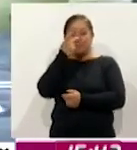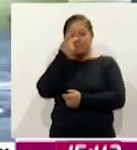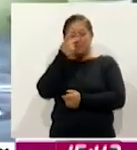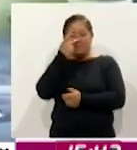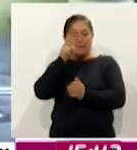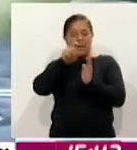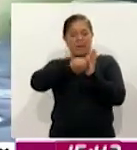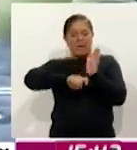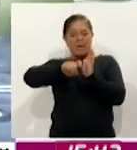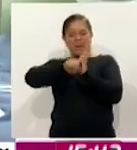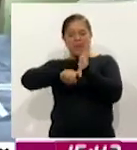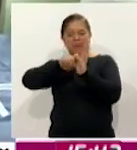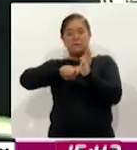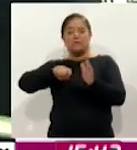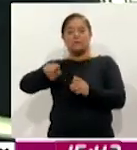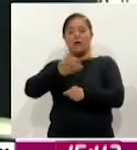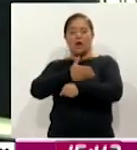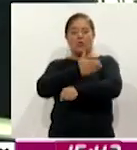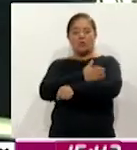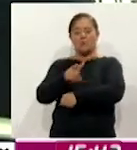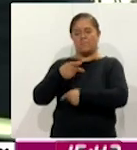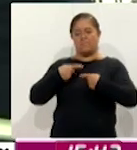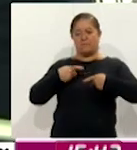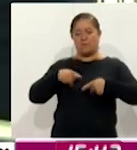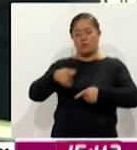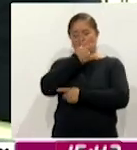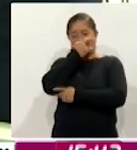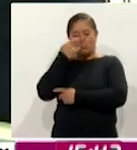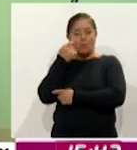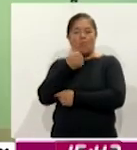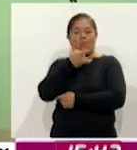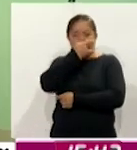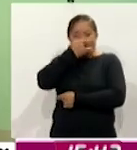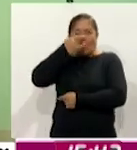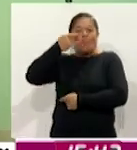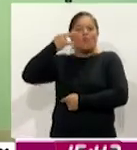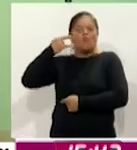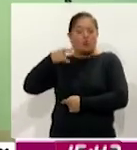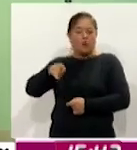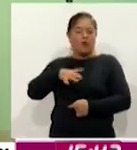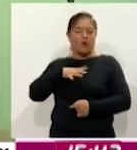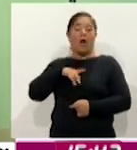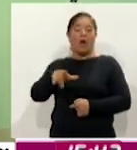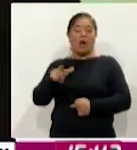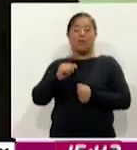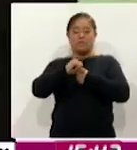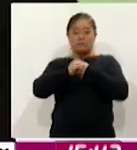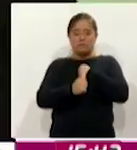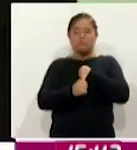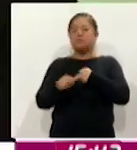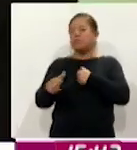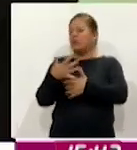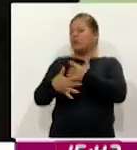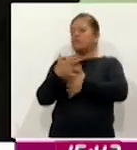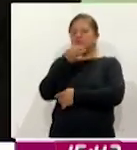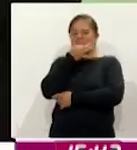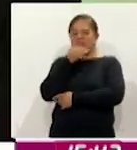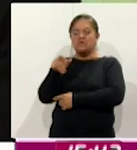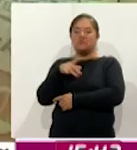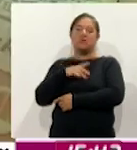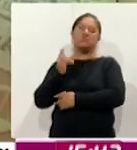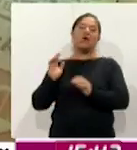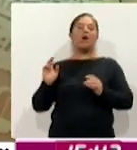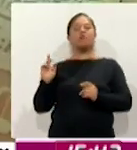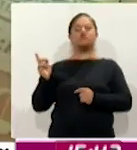una persona, además de llevar un suspensorio o trusa ajustable. Esta es una cirugía ambulatoria que tiene una duración de 15 minutos, por lo que